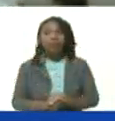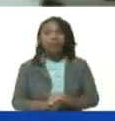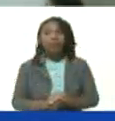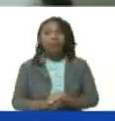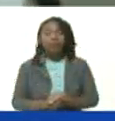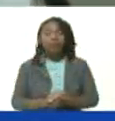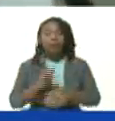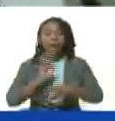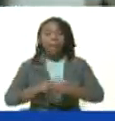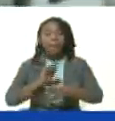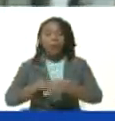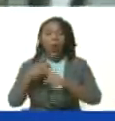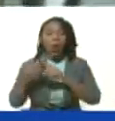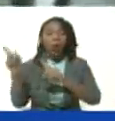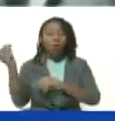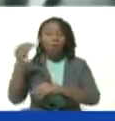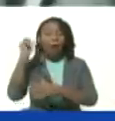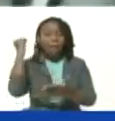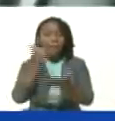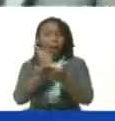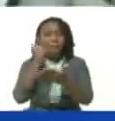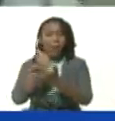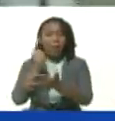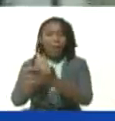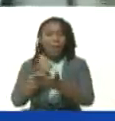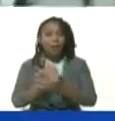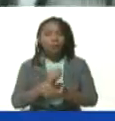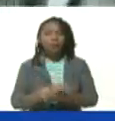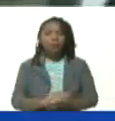y por otros miles de asesinatos